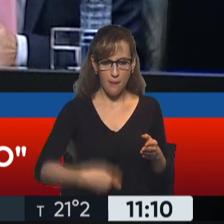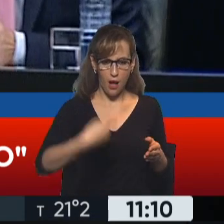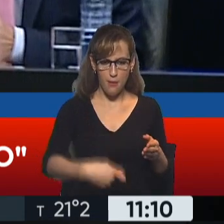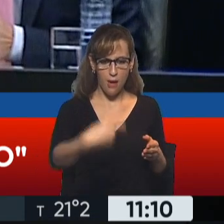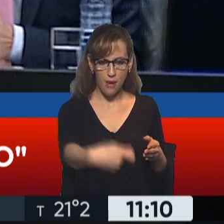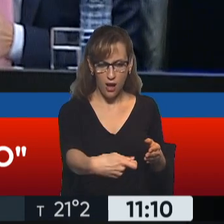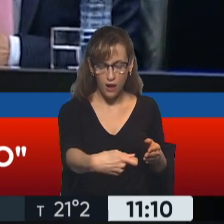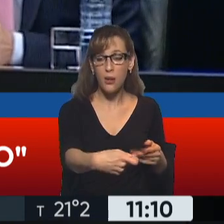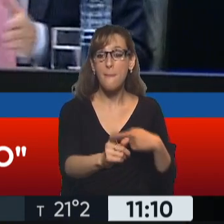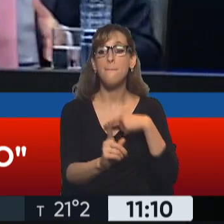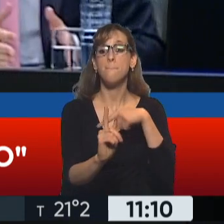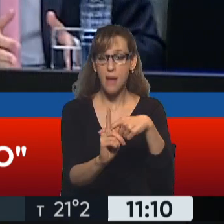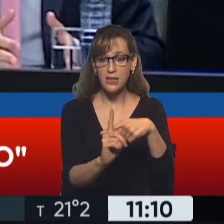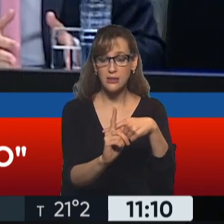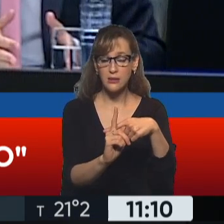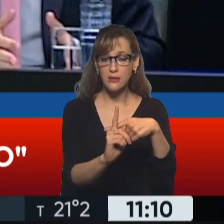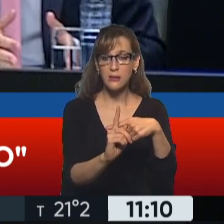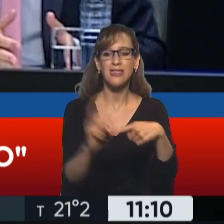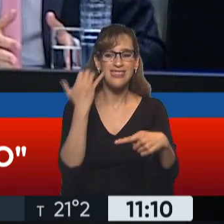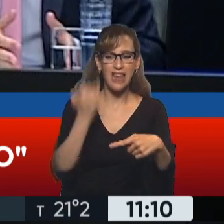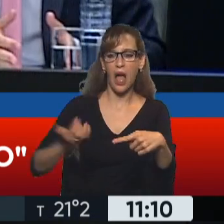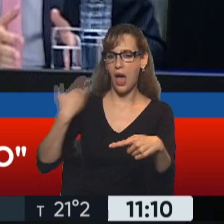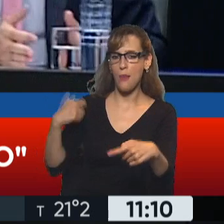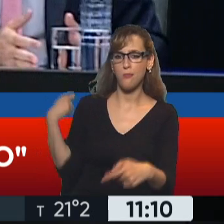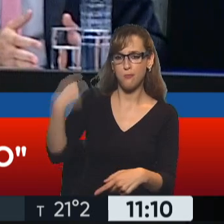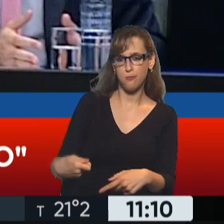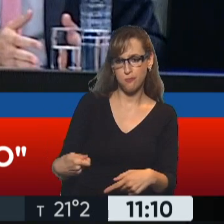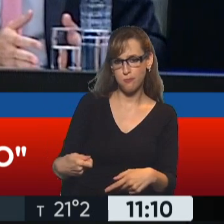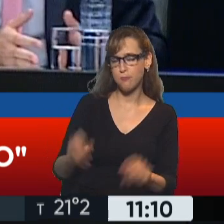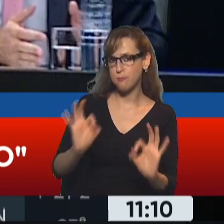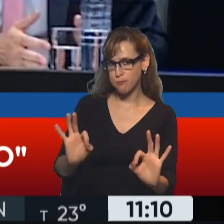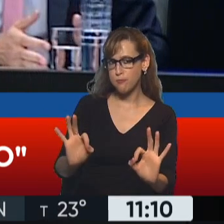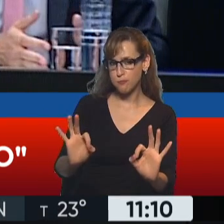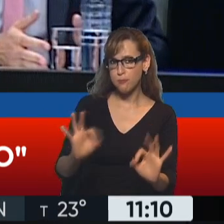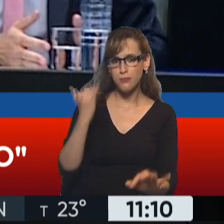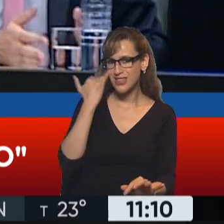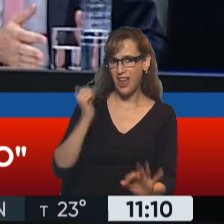más lo que se pagó en términos de capital durante el año